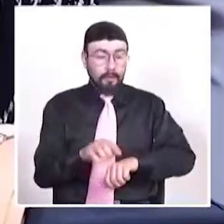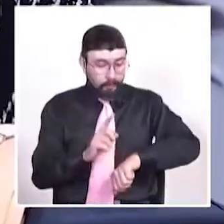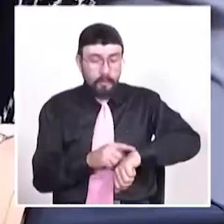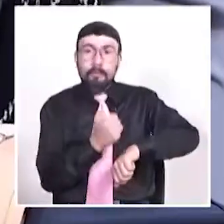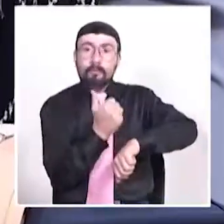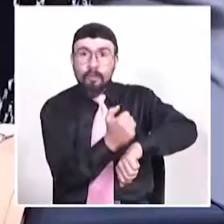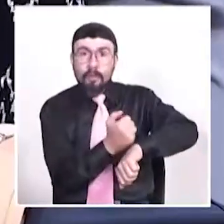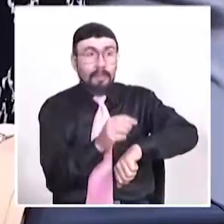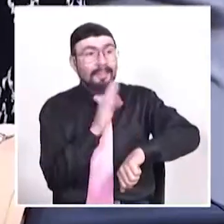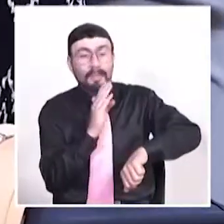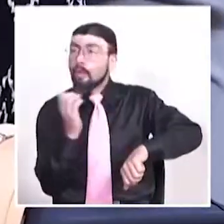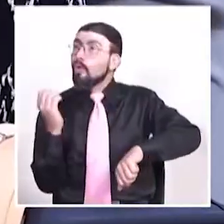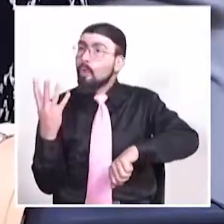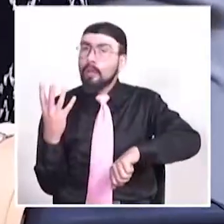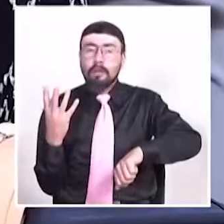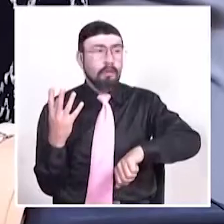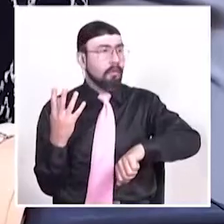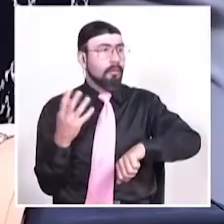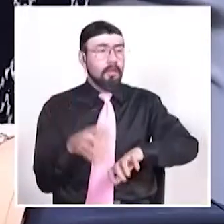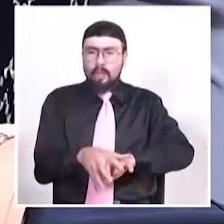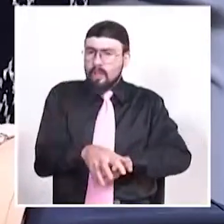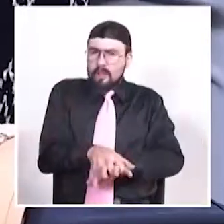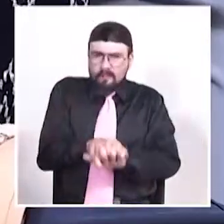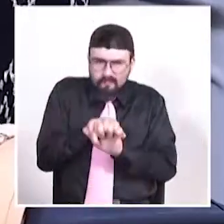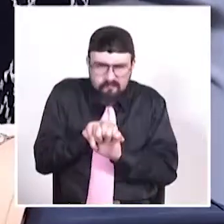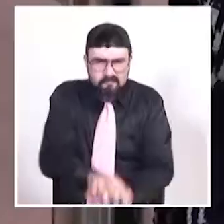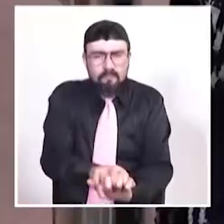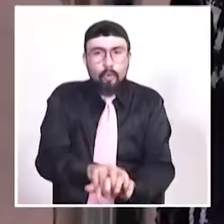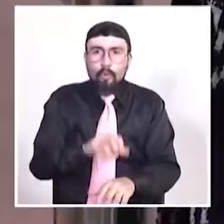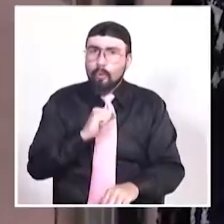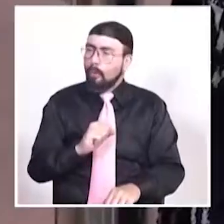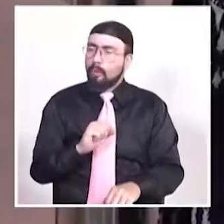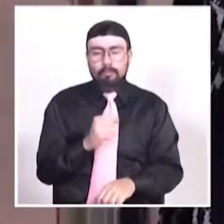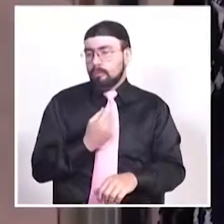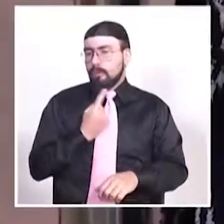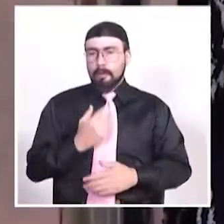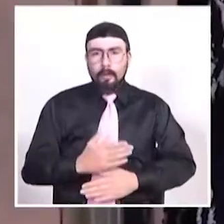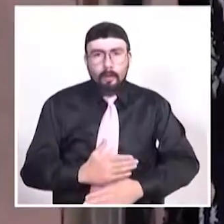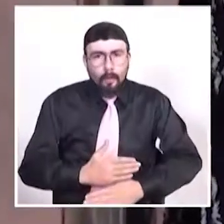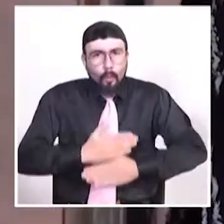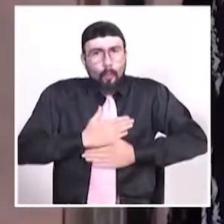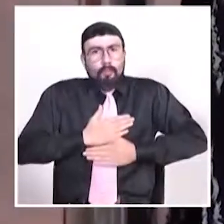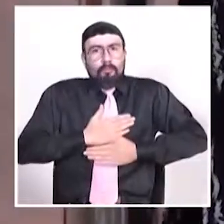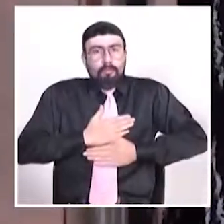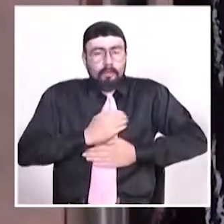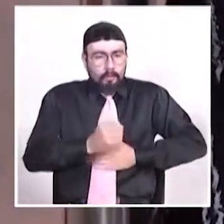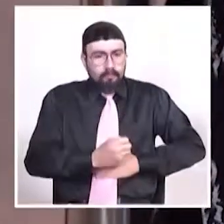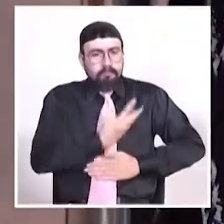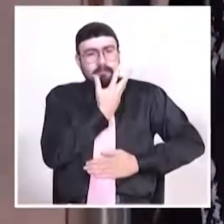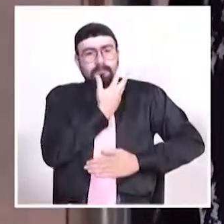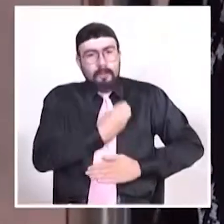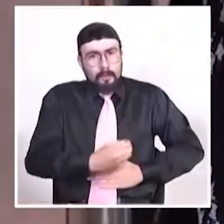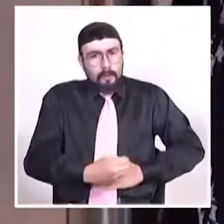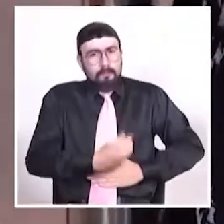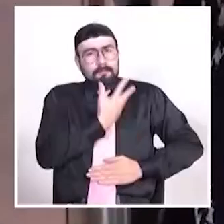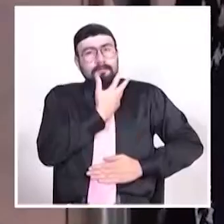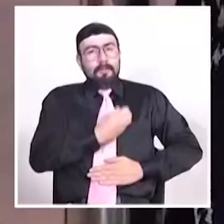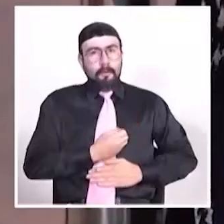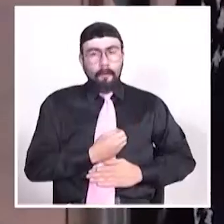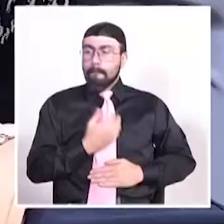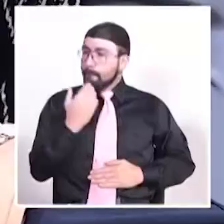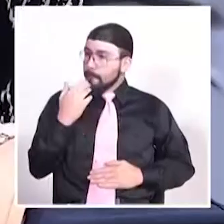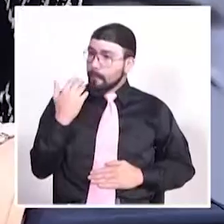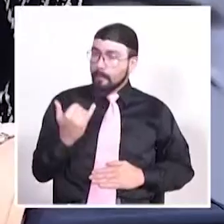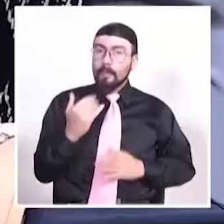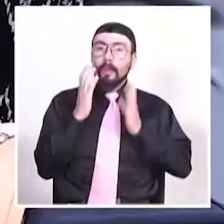cronómetro, quien le está contando. No es quebrar el tórax. No, es sencillamente comprimirlo para escurrir el corazón, ¿cierto? Bueno, y las vías respiratorias hacia